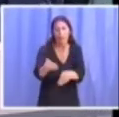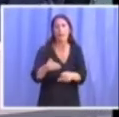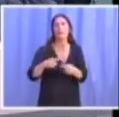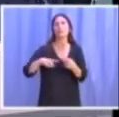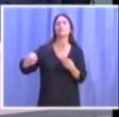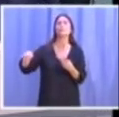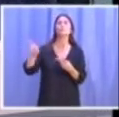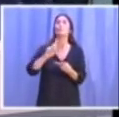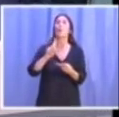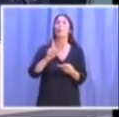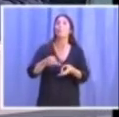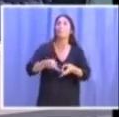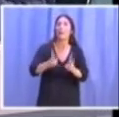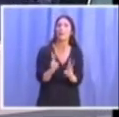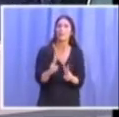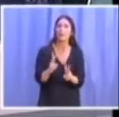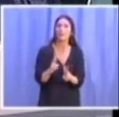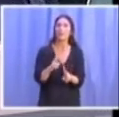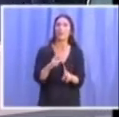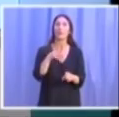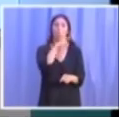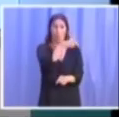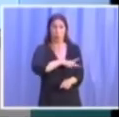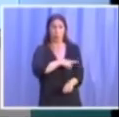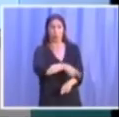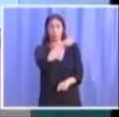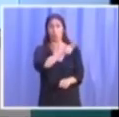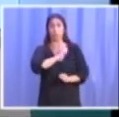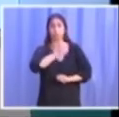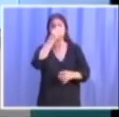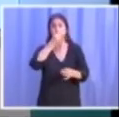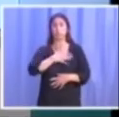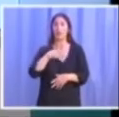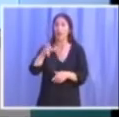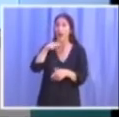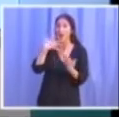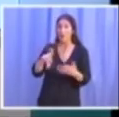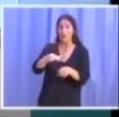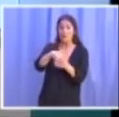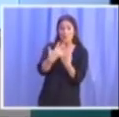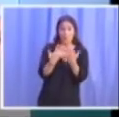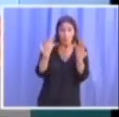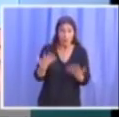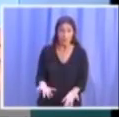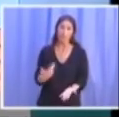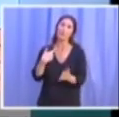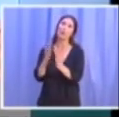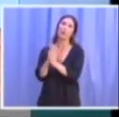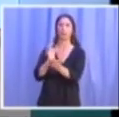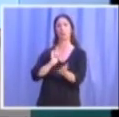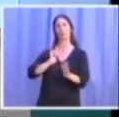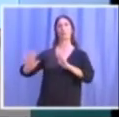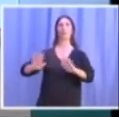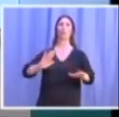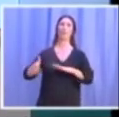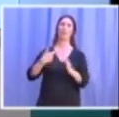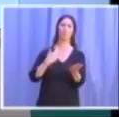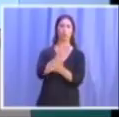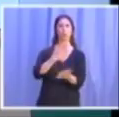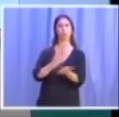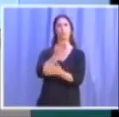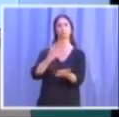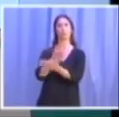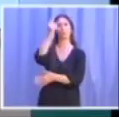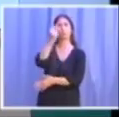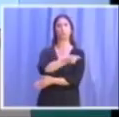permite y ha determinado que se arruinen las empresas. Hombre. Y tal y como está la situación, le ruego, señor moderador, he sido interrumpido en